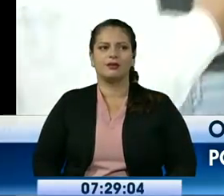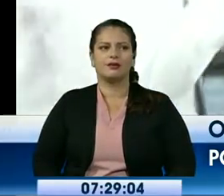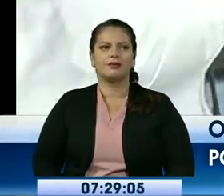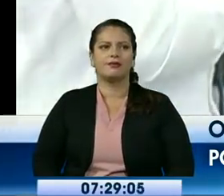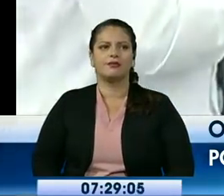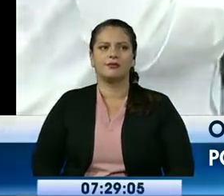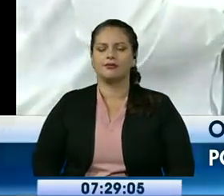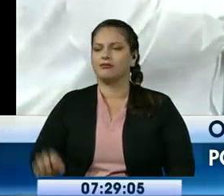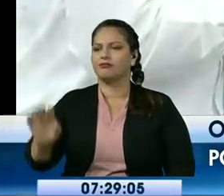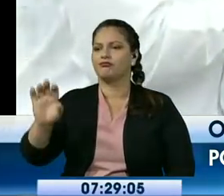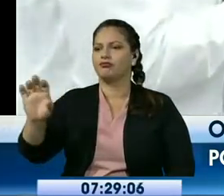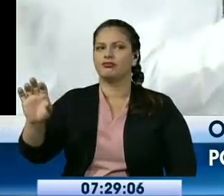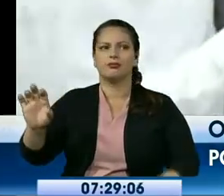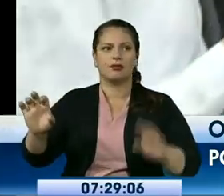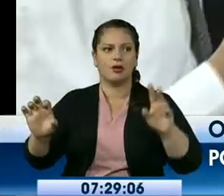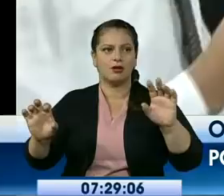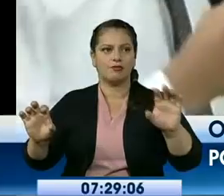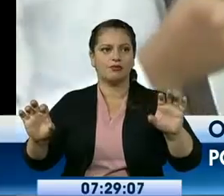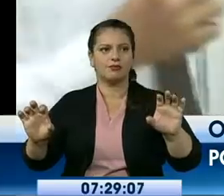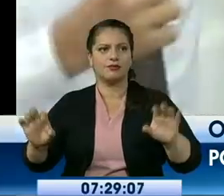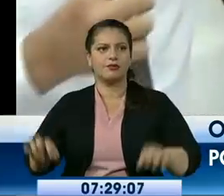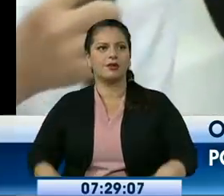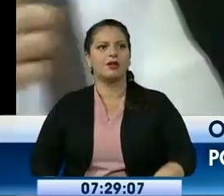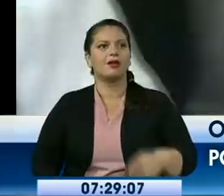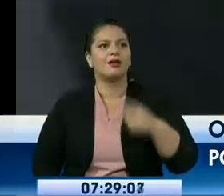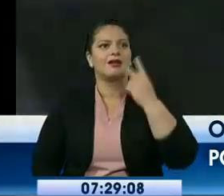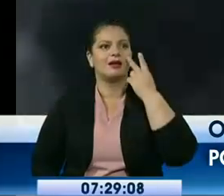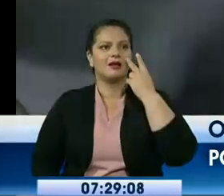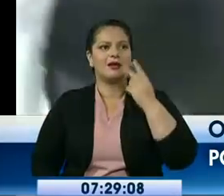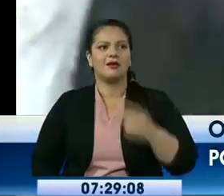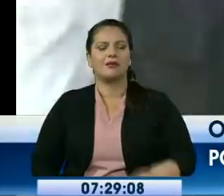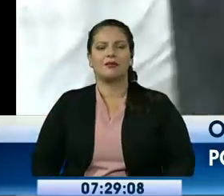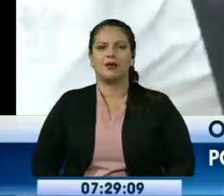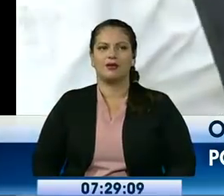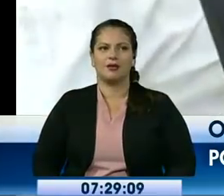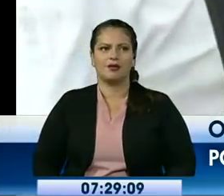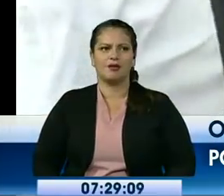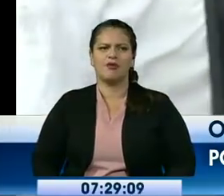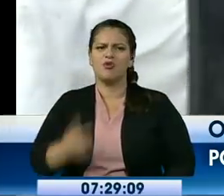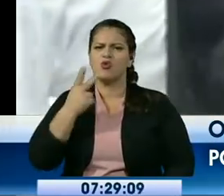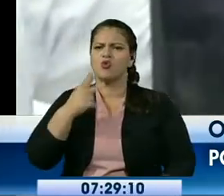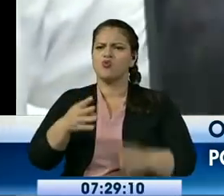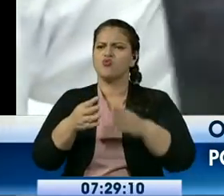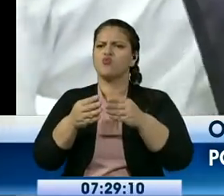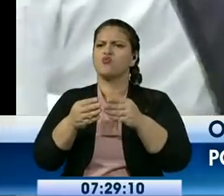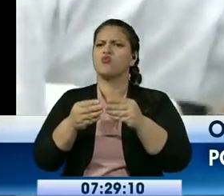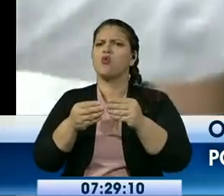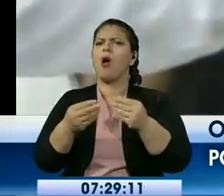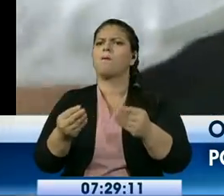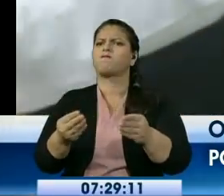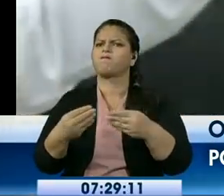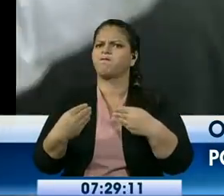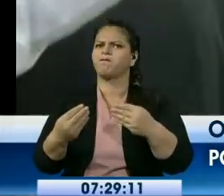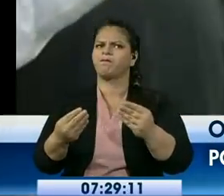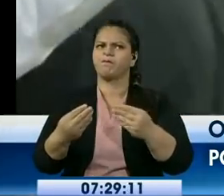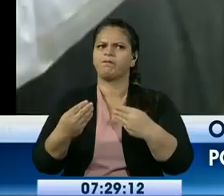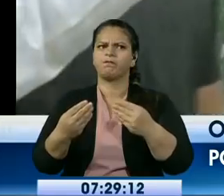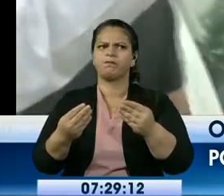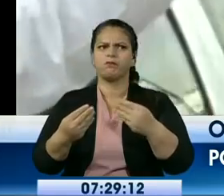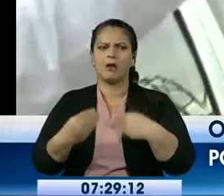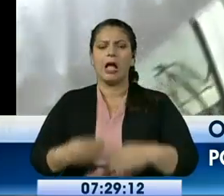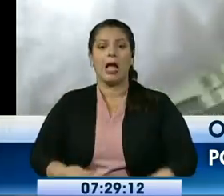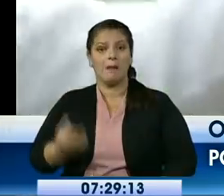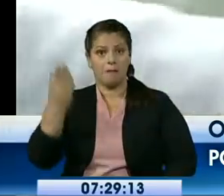Permítame, oficial. Ah, un nuevo tipo de mallas, que no son ya mallas, pero no, son plásticos. Un